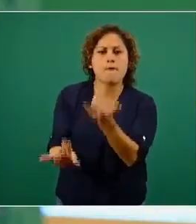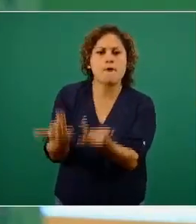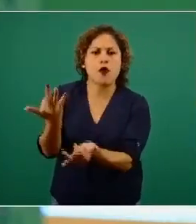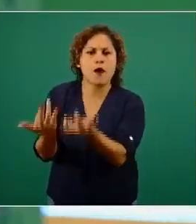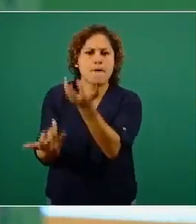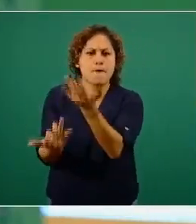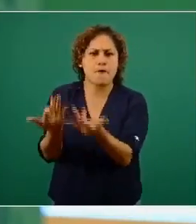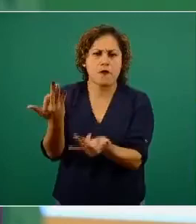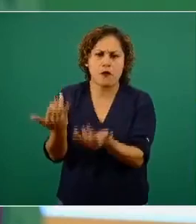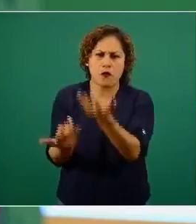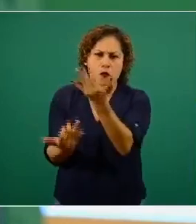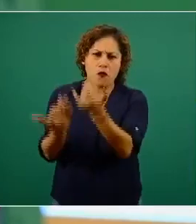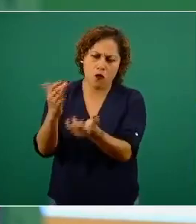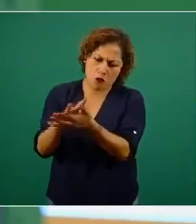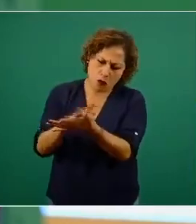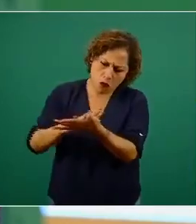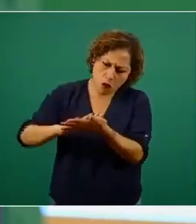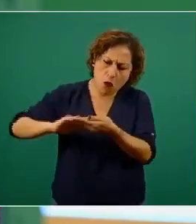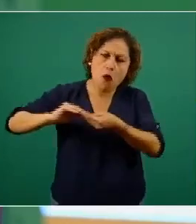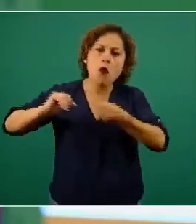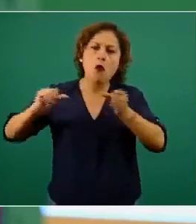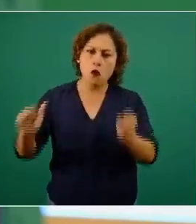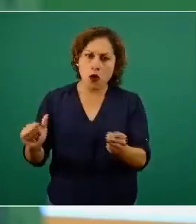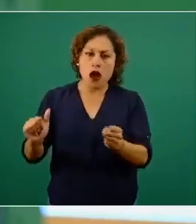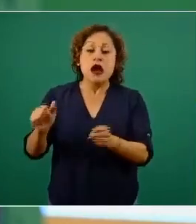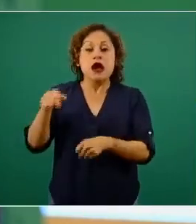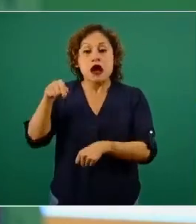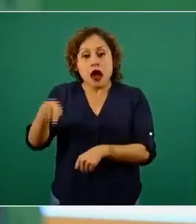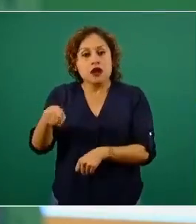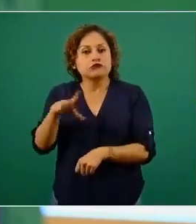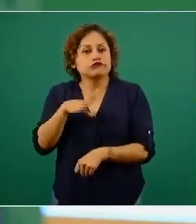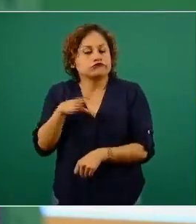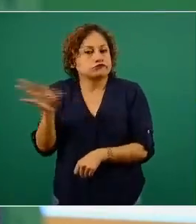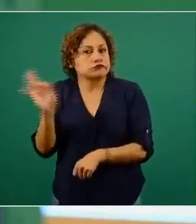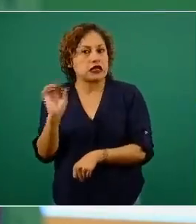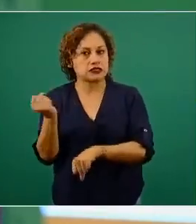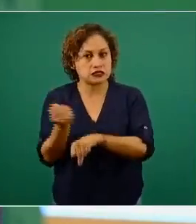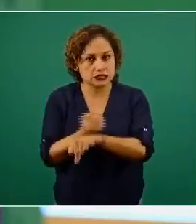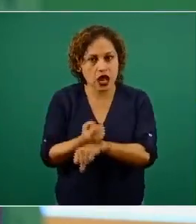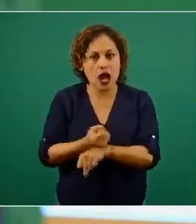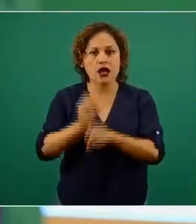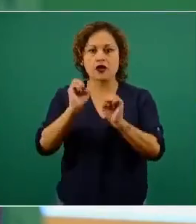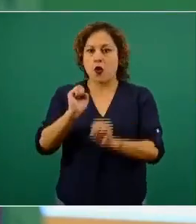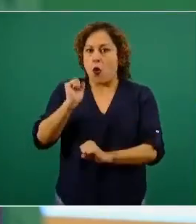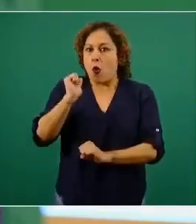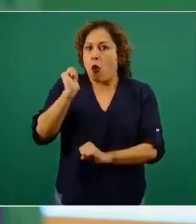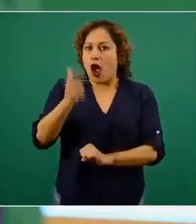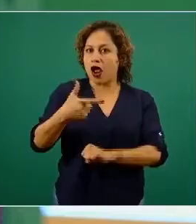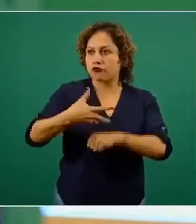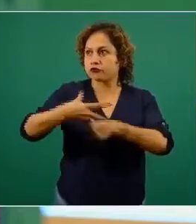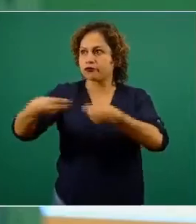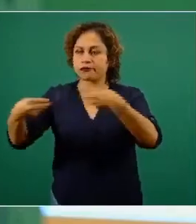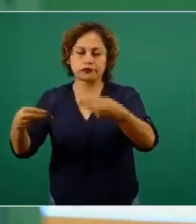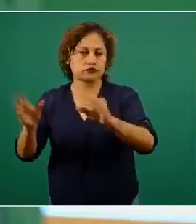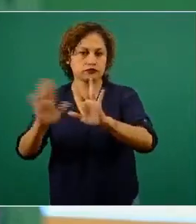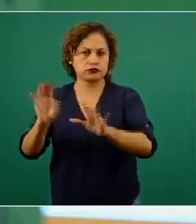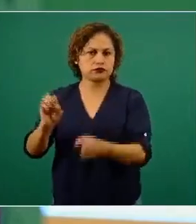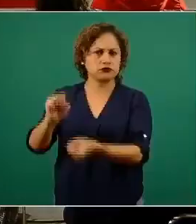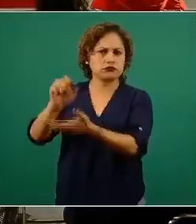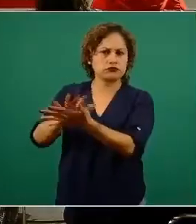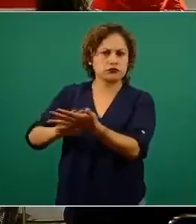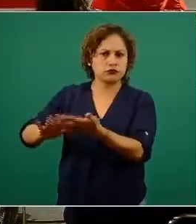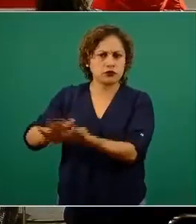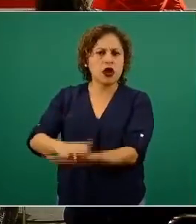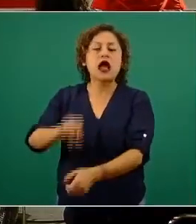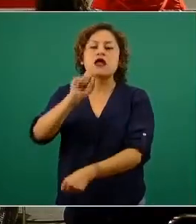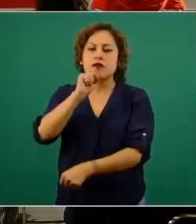por completo no solamente el material biológico potencialmente infeccioso, sino el propio material de vidrio